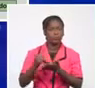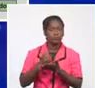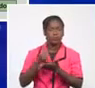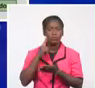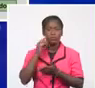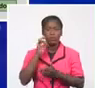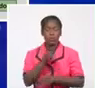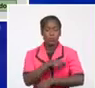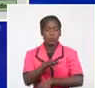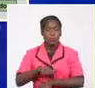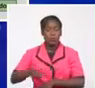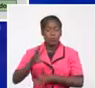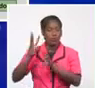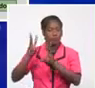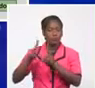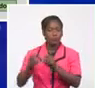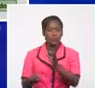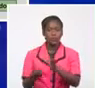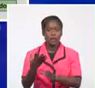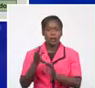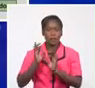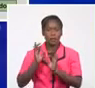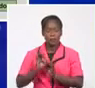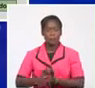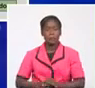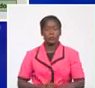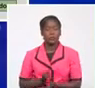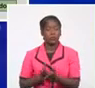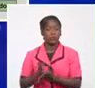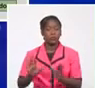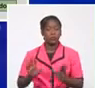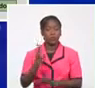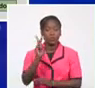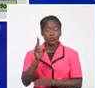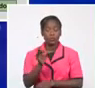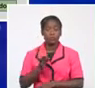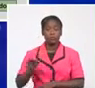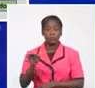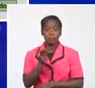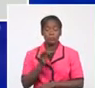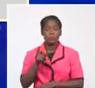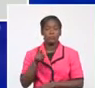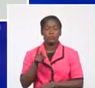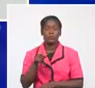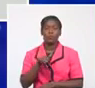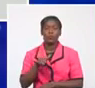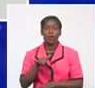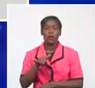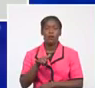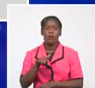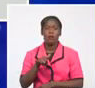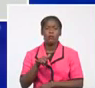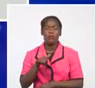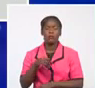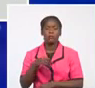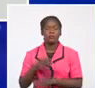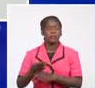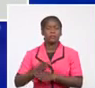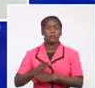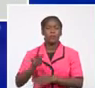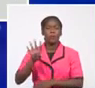los 12 municipios que aportan el 42,4% de la